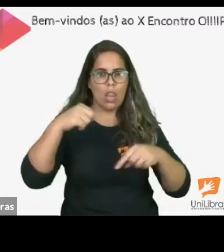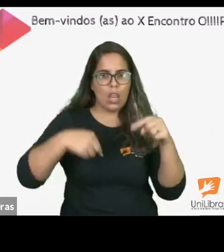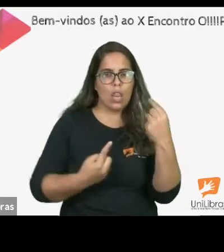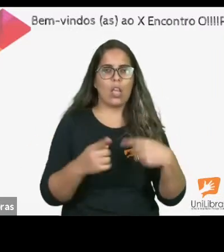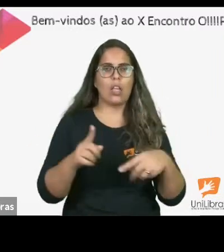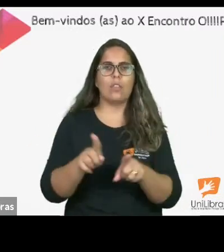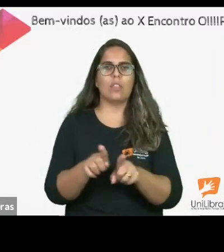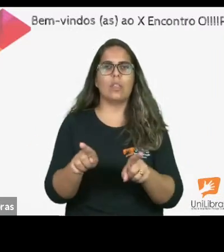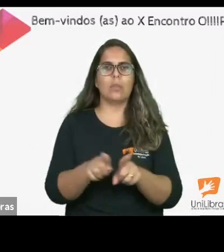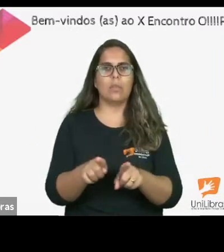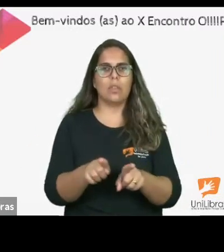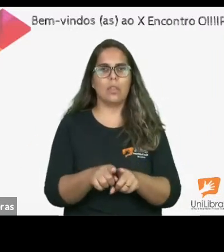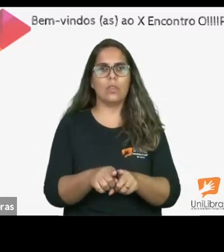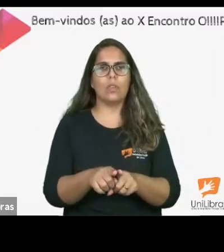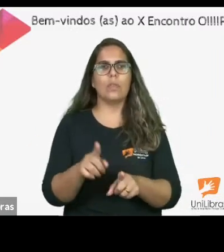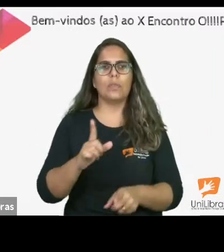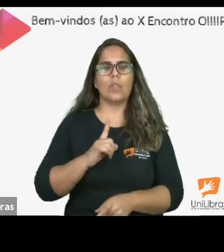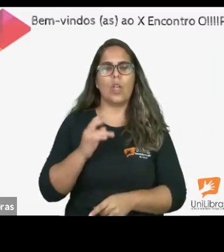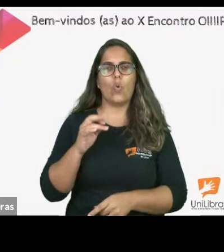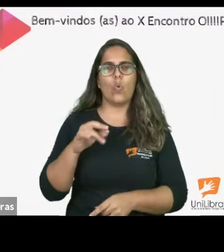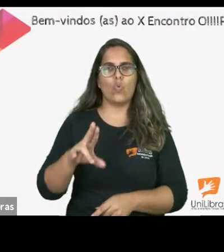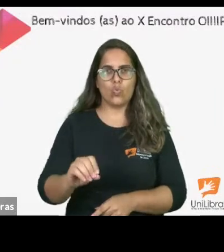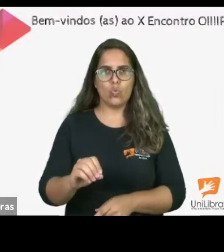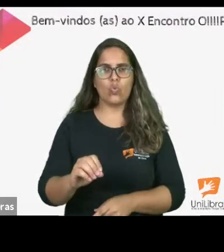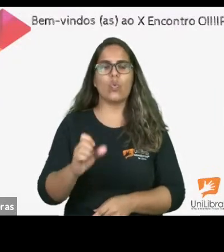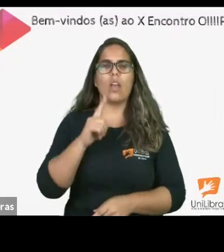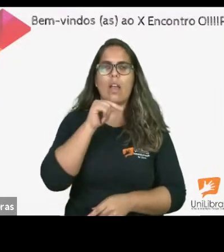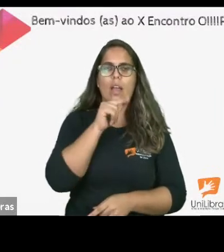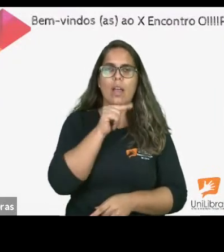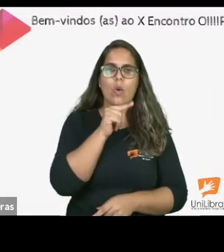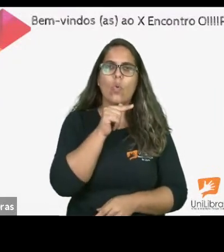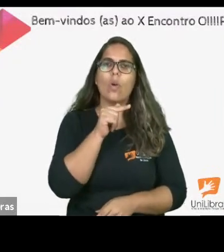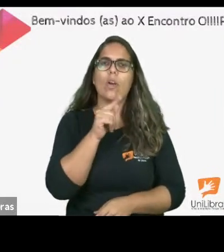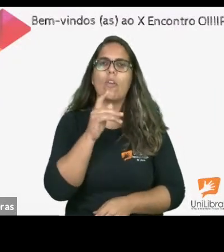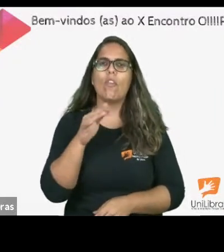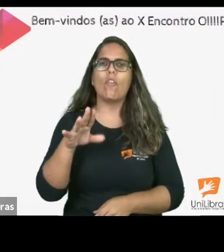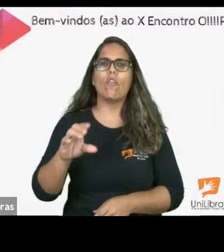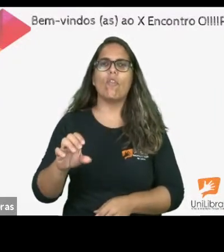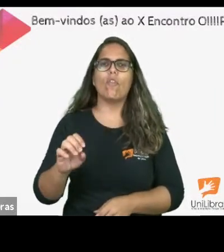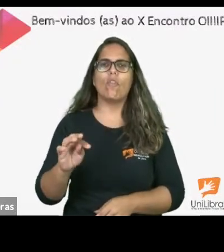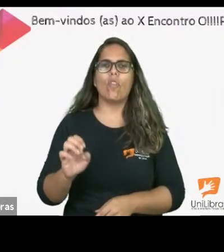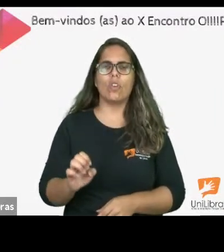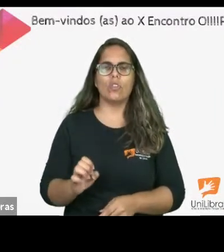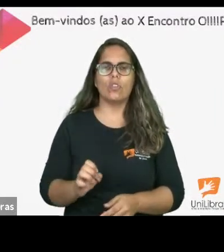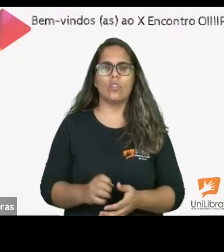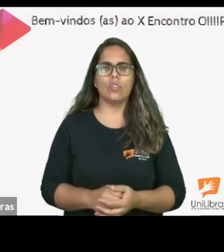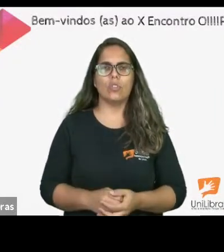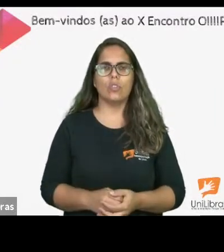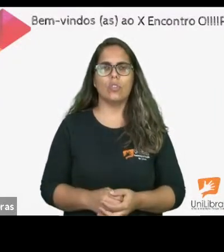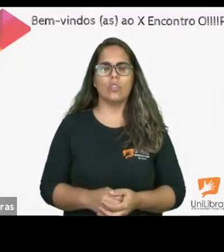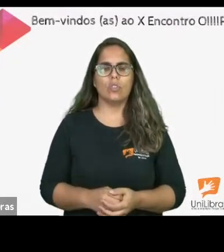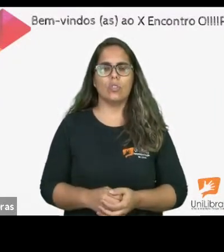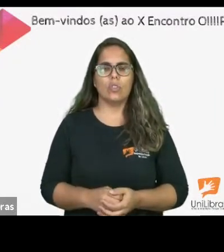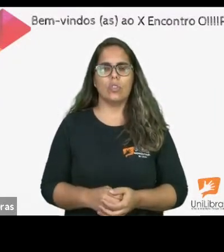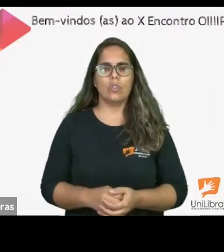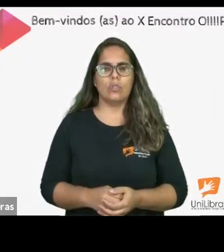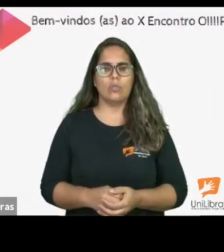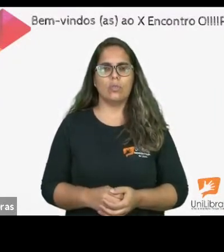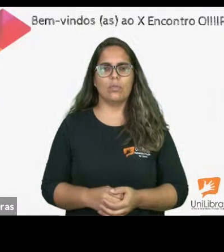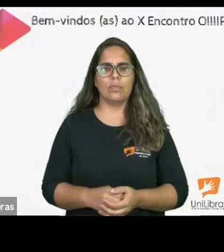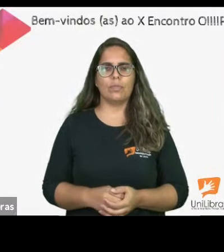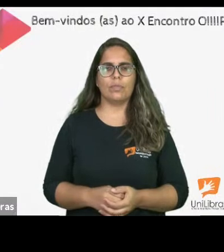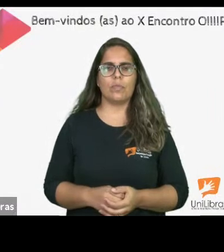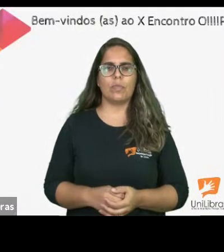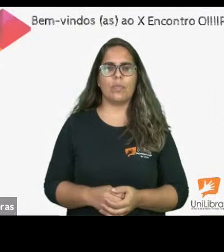decir fuente de recursos, una fuente de agua, una fuente de lo que fuere, surge algo.